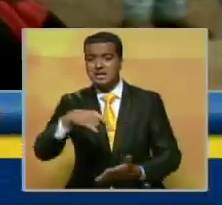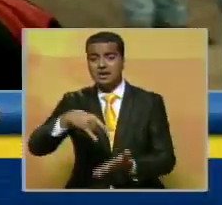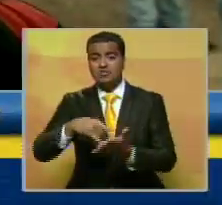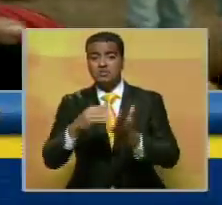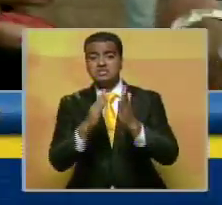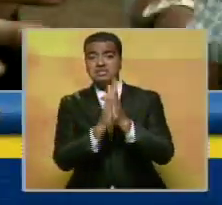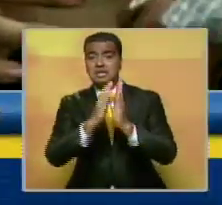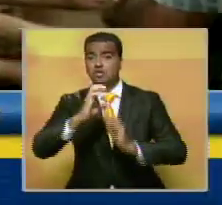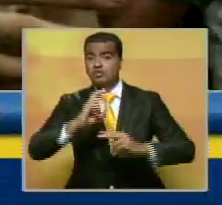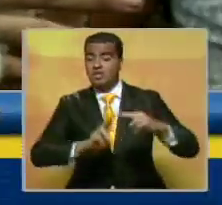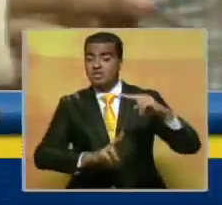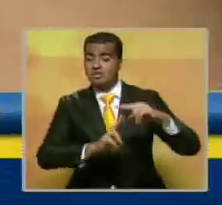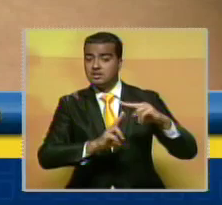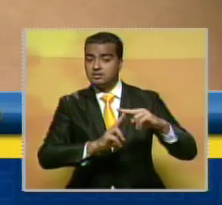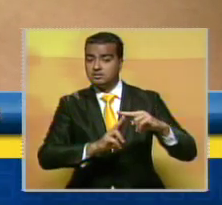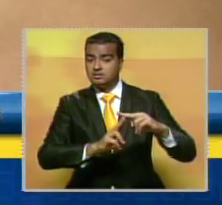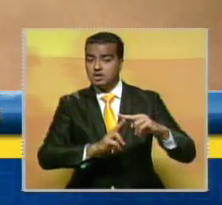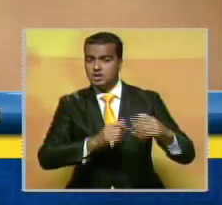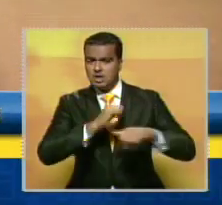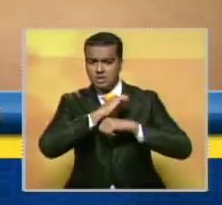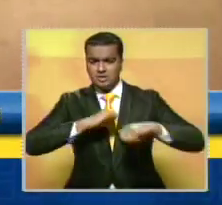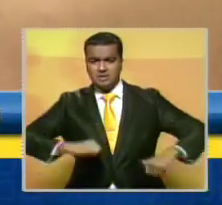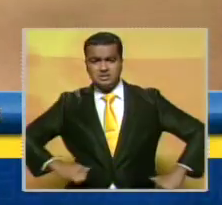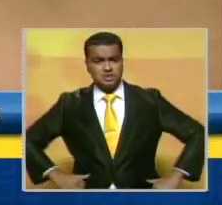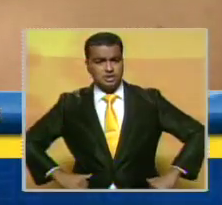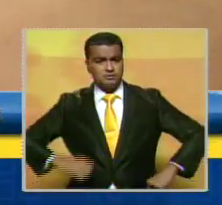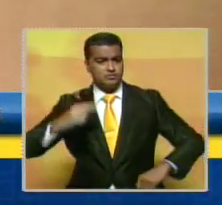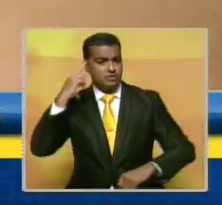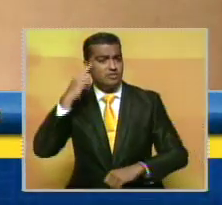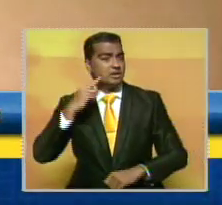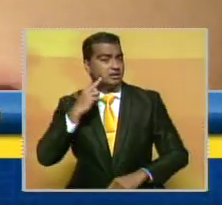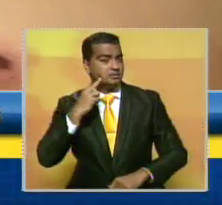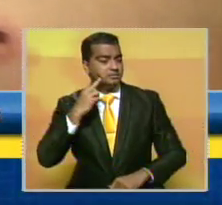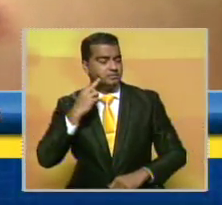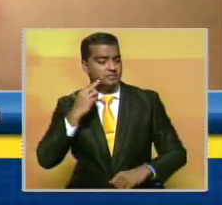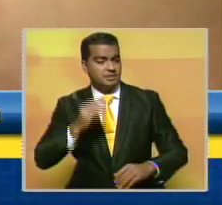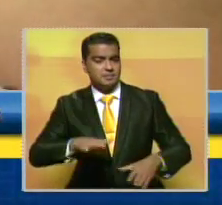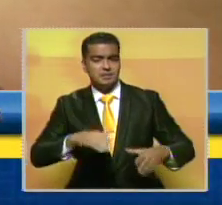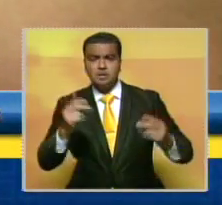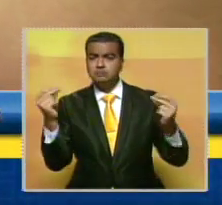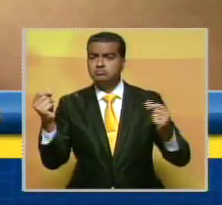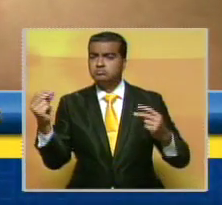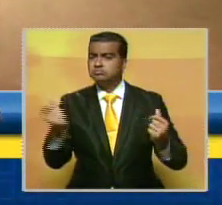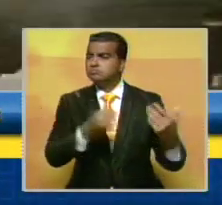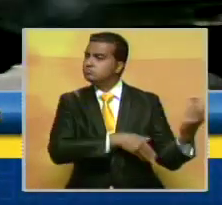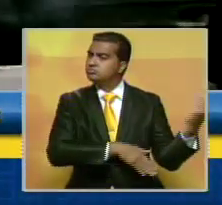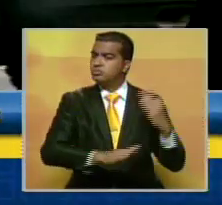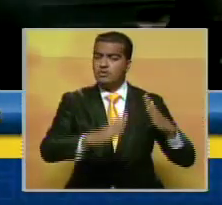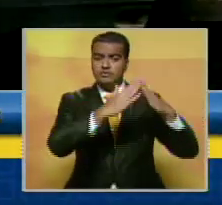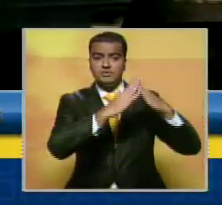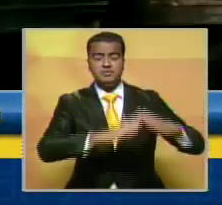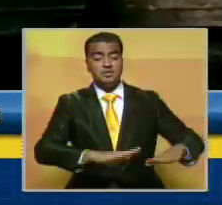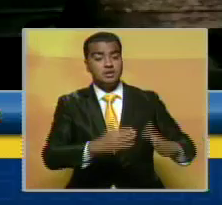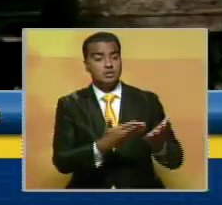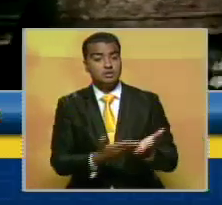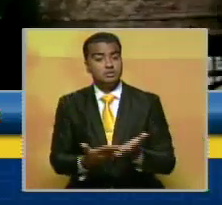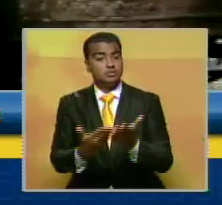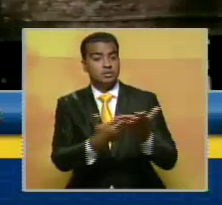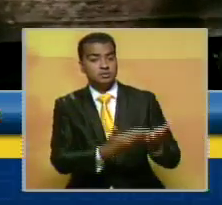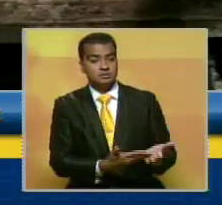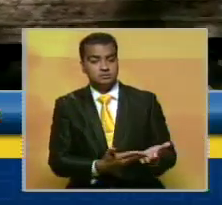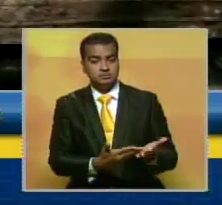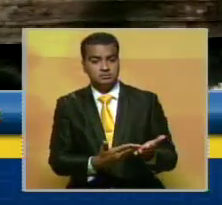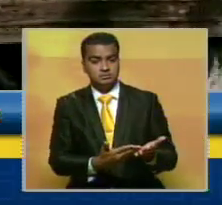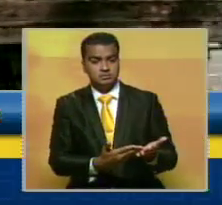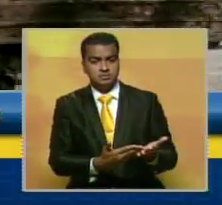San Cristóbal, donde piquetes de la Guardia Nacional Bolivariana ingresaron para desalojar la carpa de la vigilia de los estudiantes. Durante